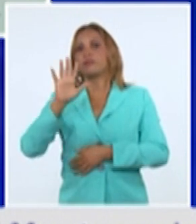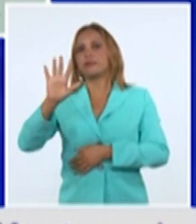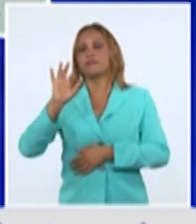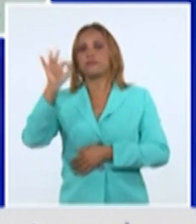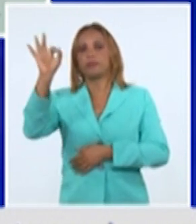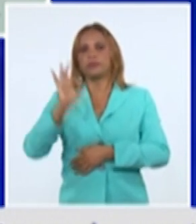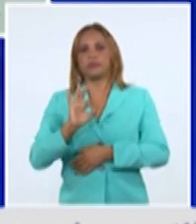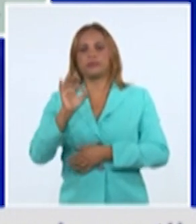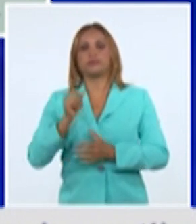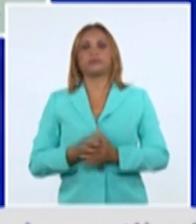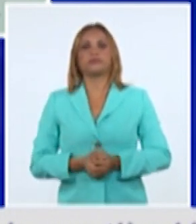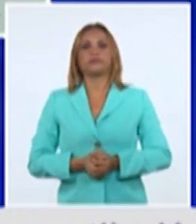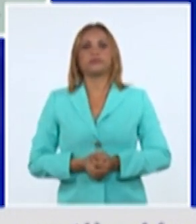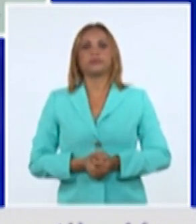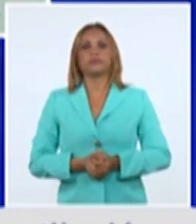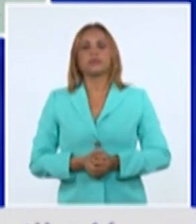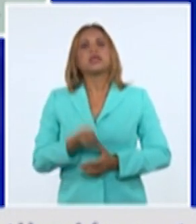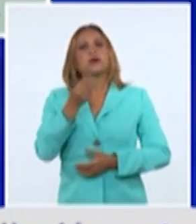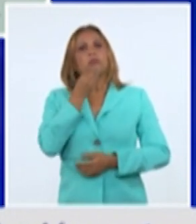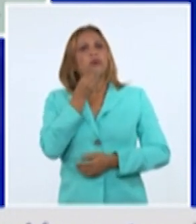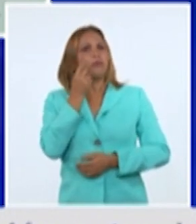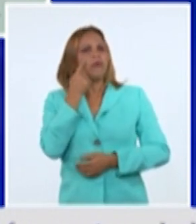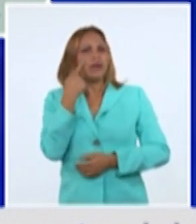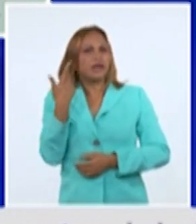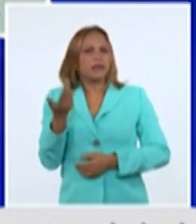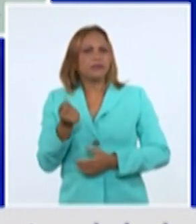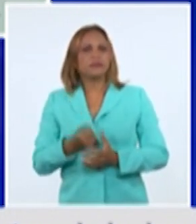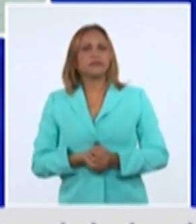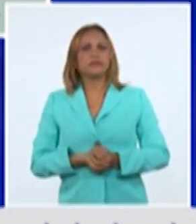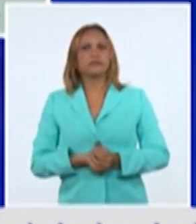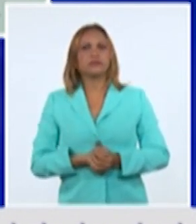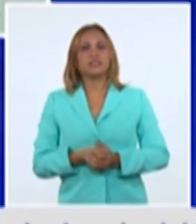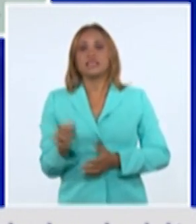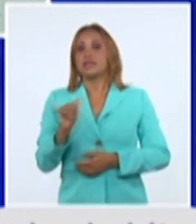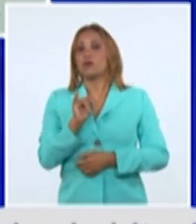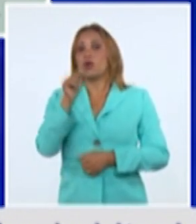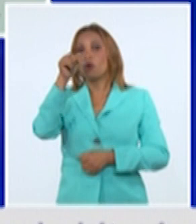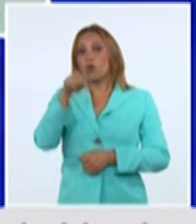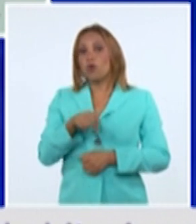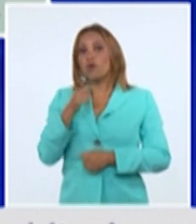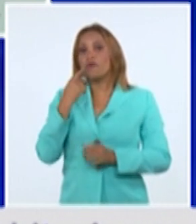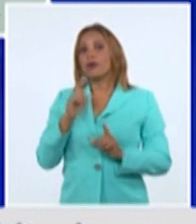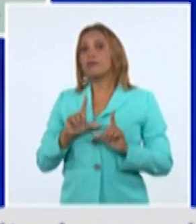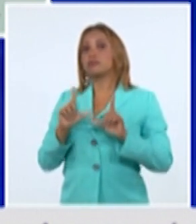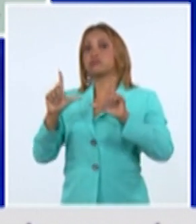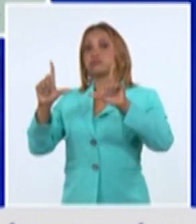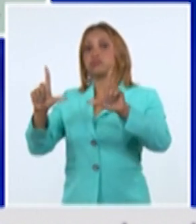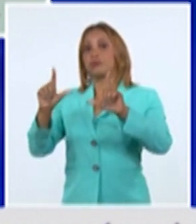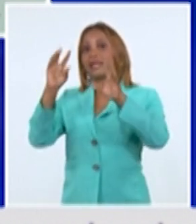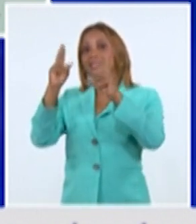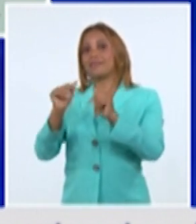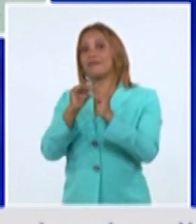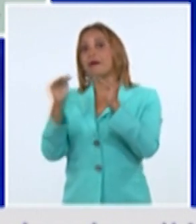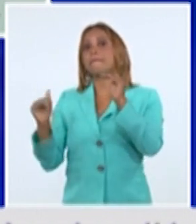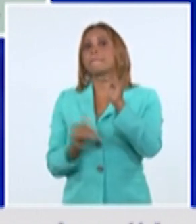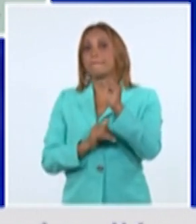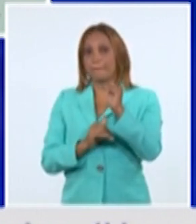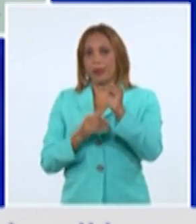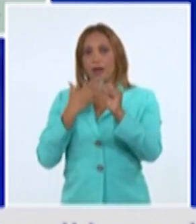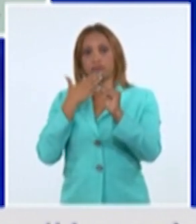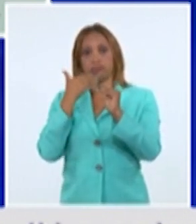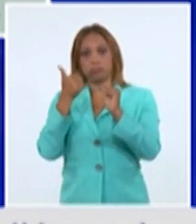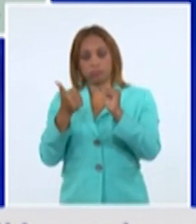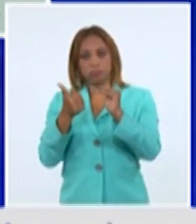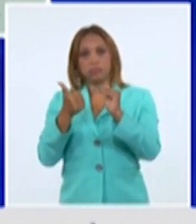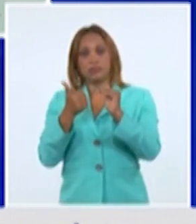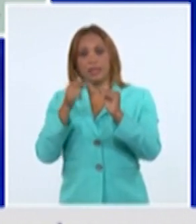99,5%. Y se puede apreciar también que hoy estamos exhibiendo la cifra más baja de casos autóctonos de